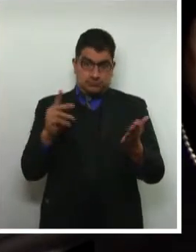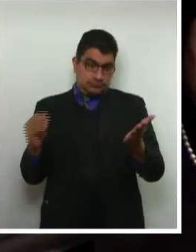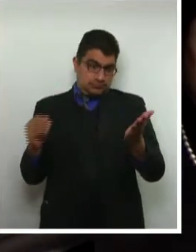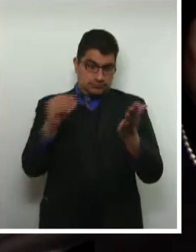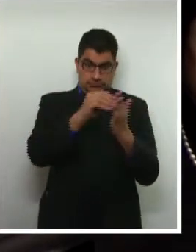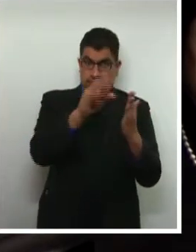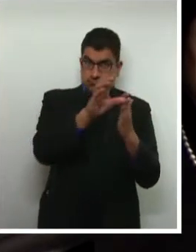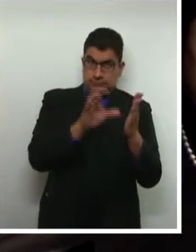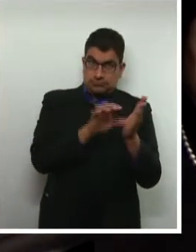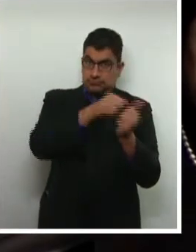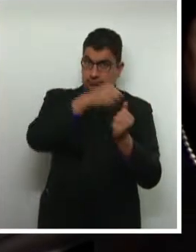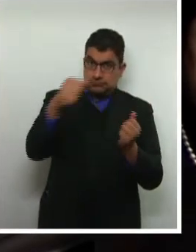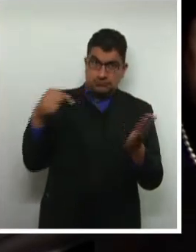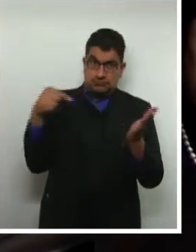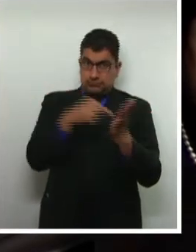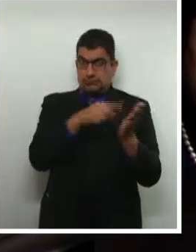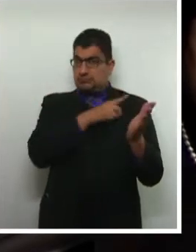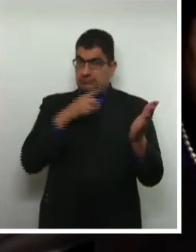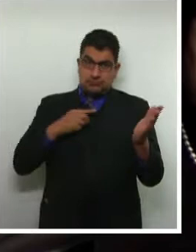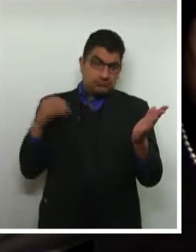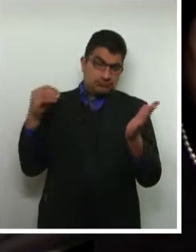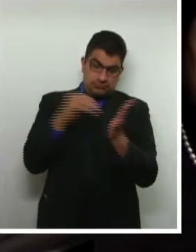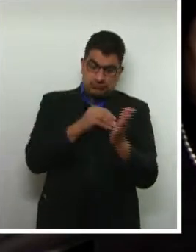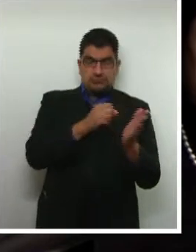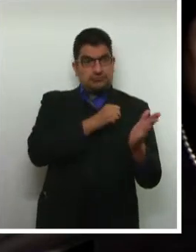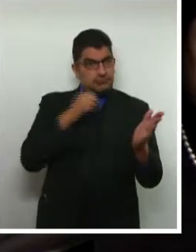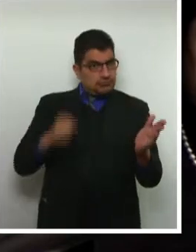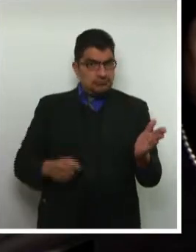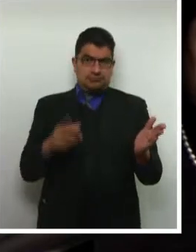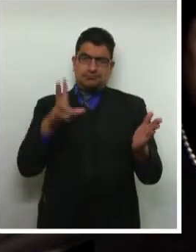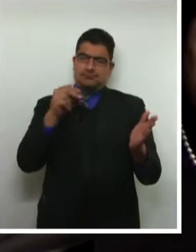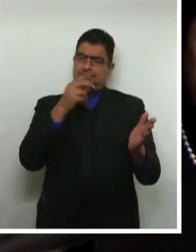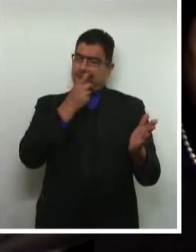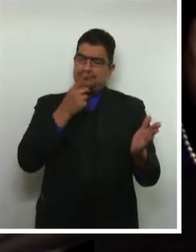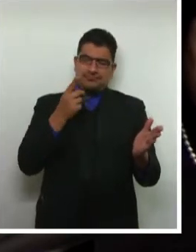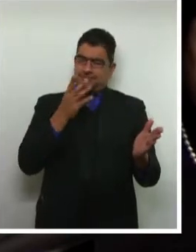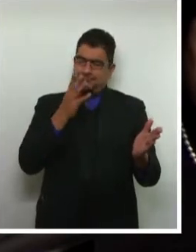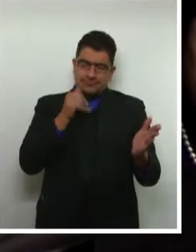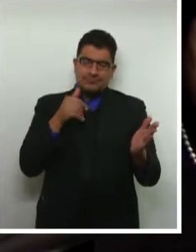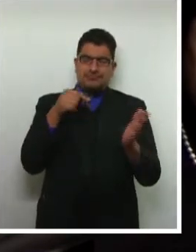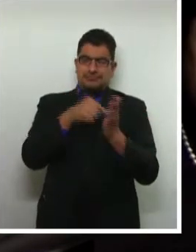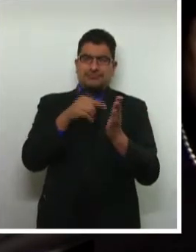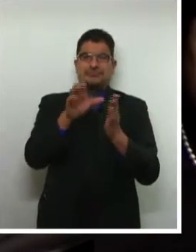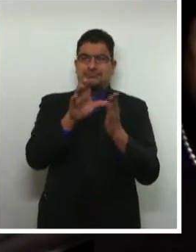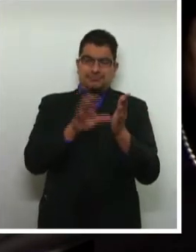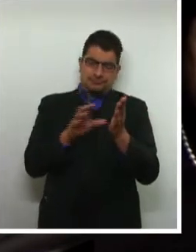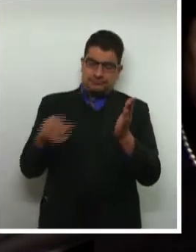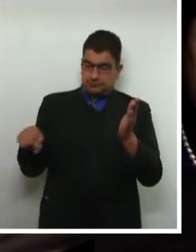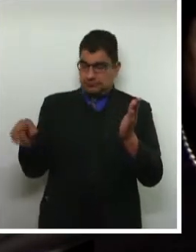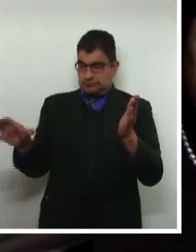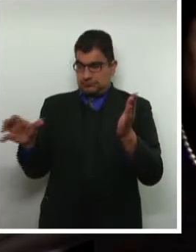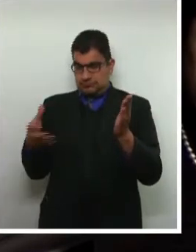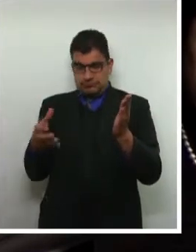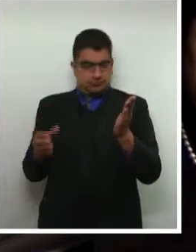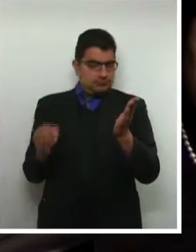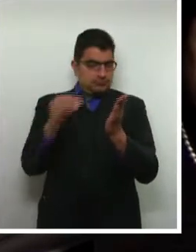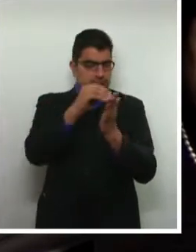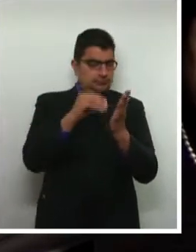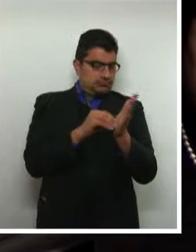por qué ser una obligación constitucional que este consejo quede como está.